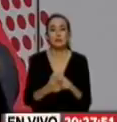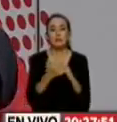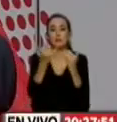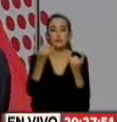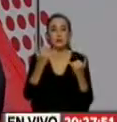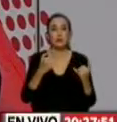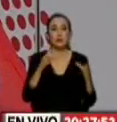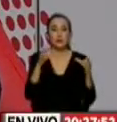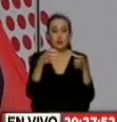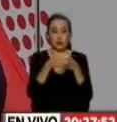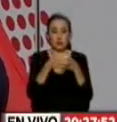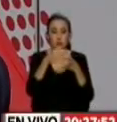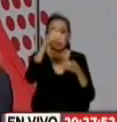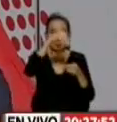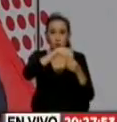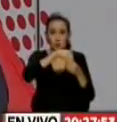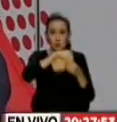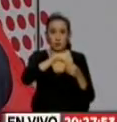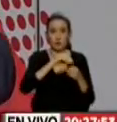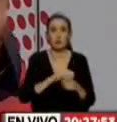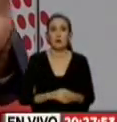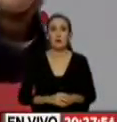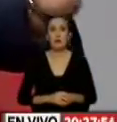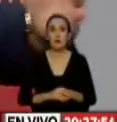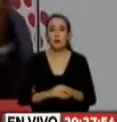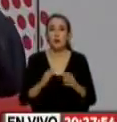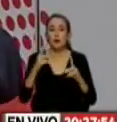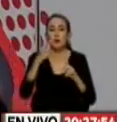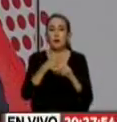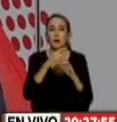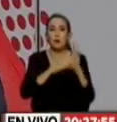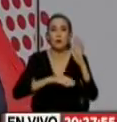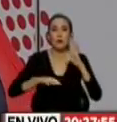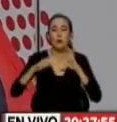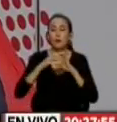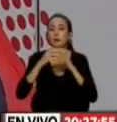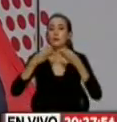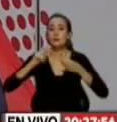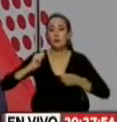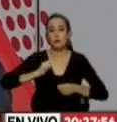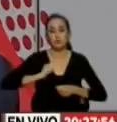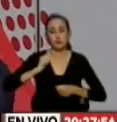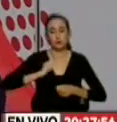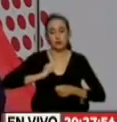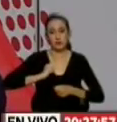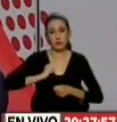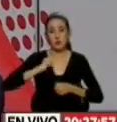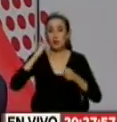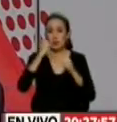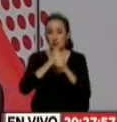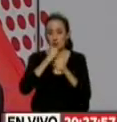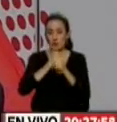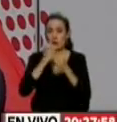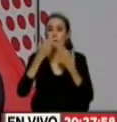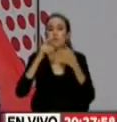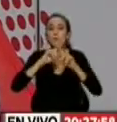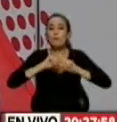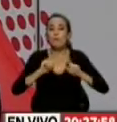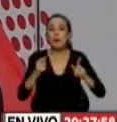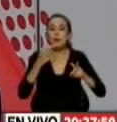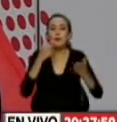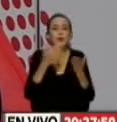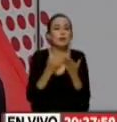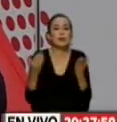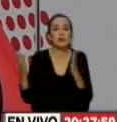nuevo cono monetario anclado, insisto, a este Petro. Y va a ser medio Petro el sueldo y el salario de los trabajadores. ¿Qué es lo que termina pasando? Pues